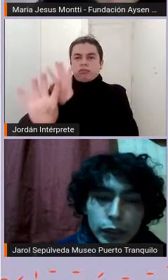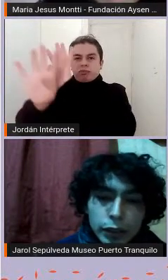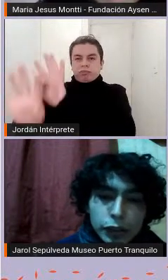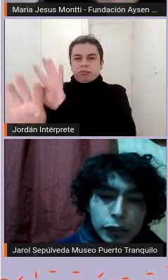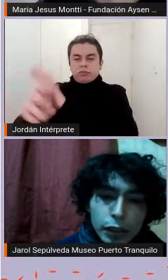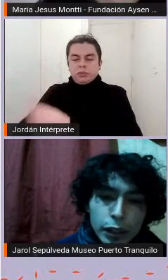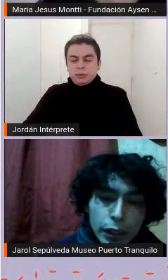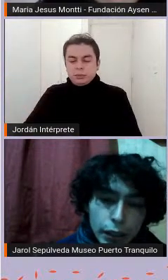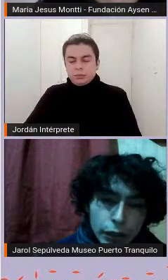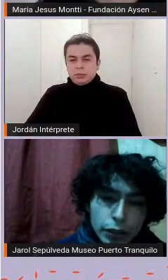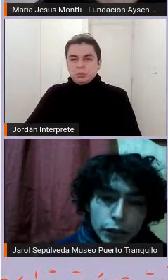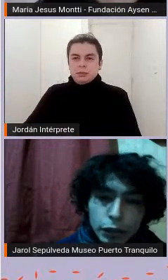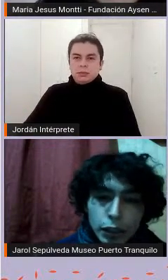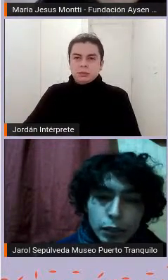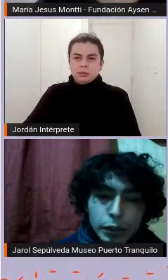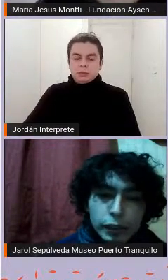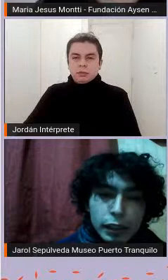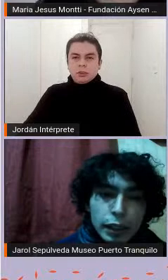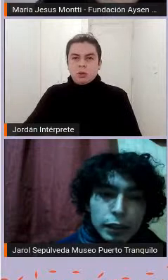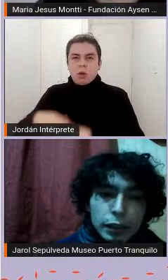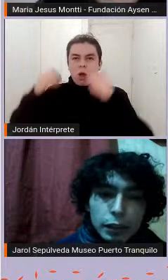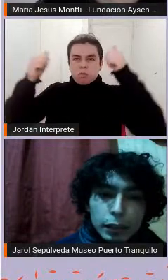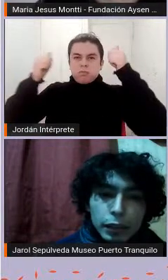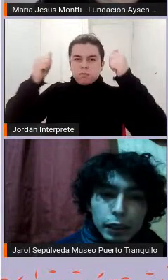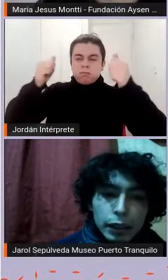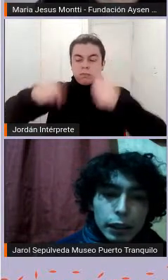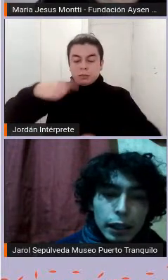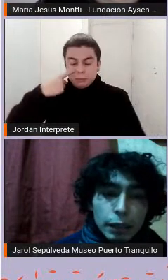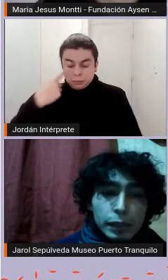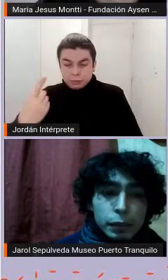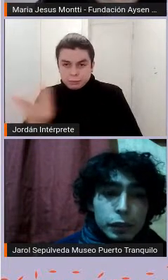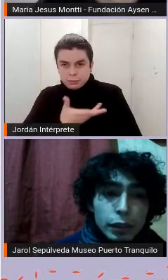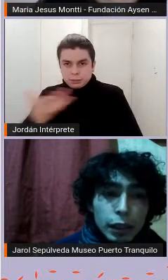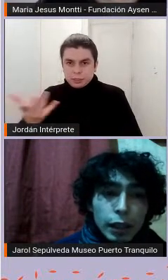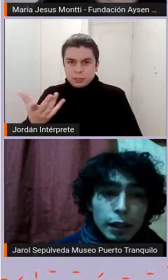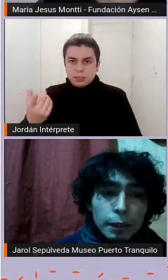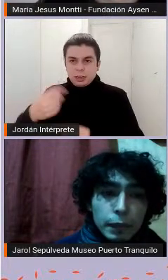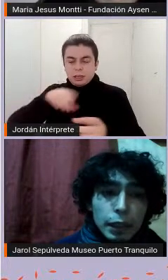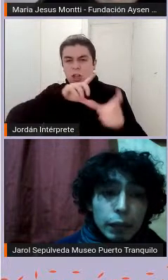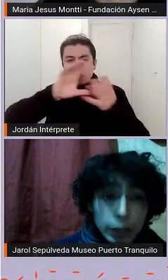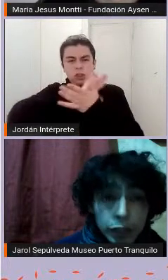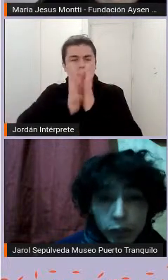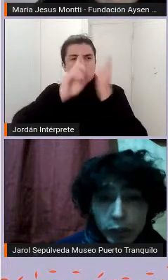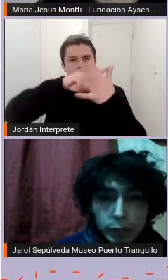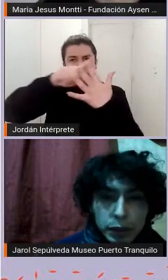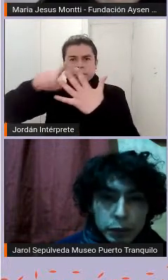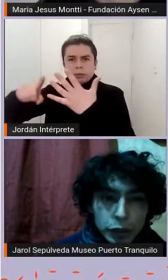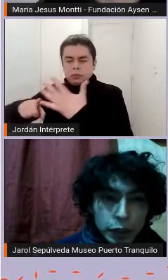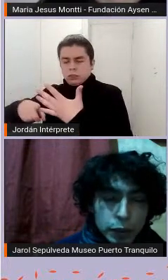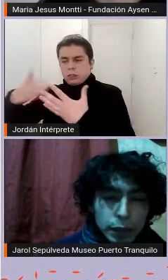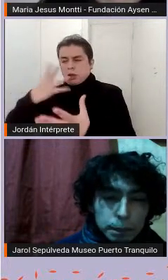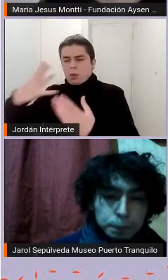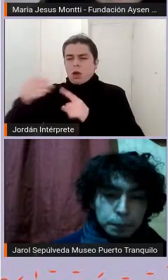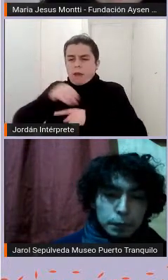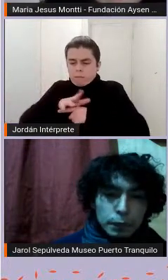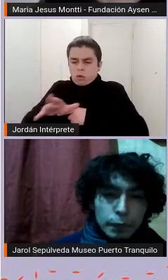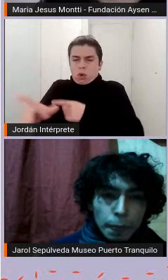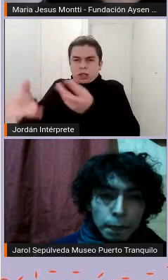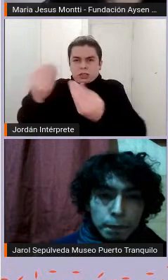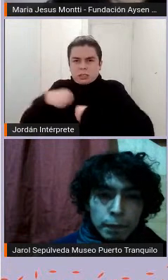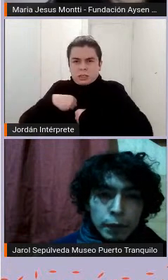todas estas condiciones contribuyen, como decía anteriormente, a la percepción de la valoración del patrimonio natural.